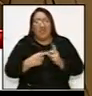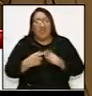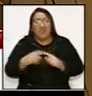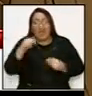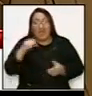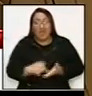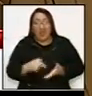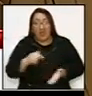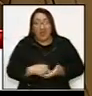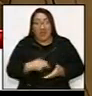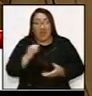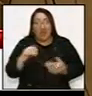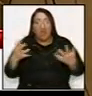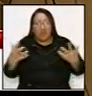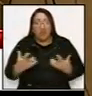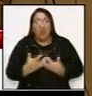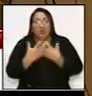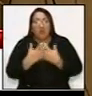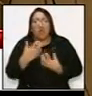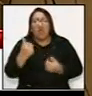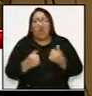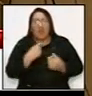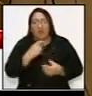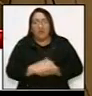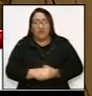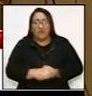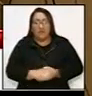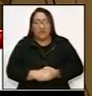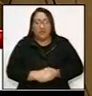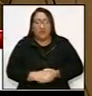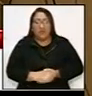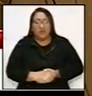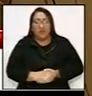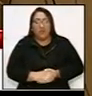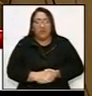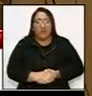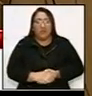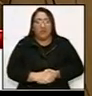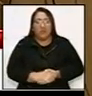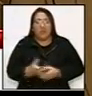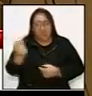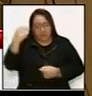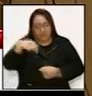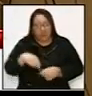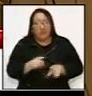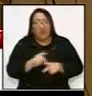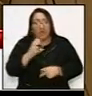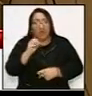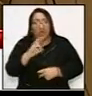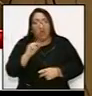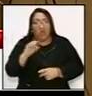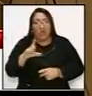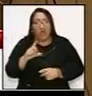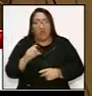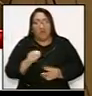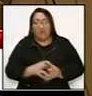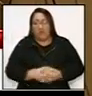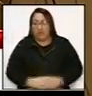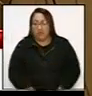acá, ¿qué hay? ¿Una concertación? ¿Cuál es el fondo? Que venga acá también ese coronel, señor presidente.